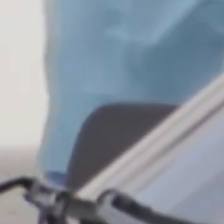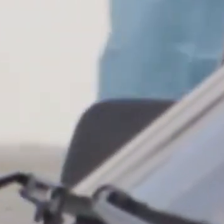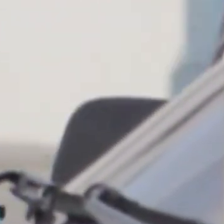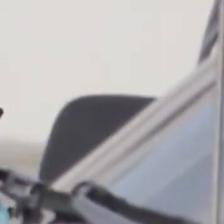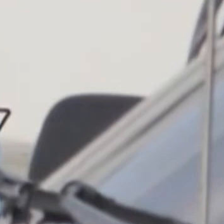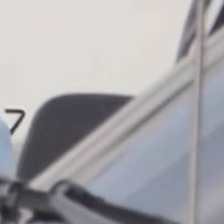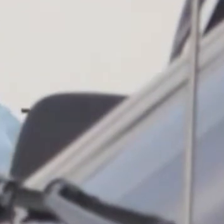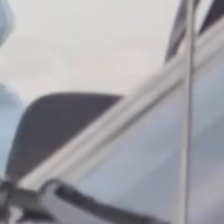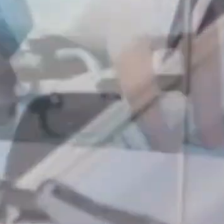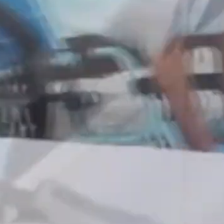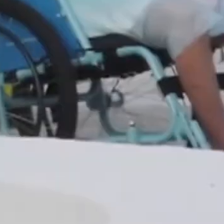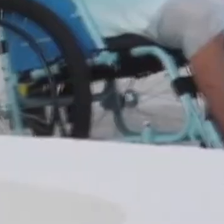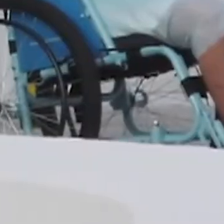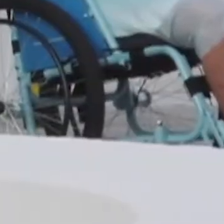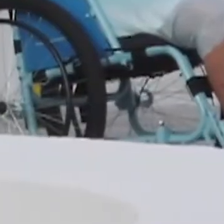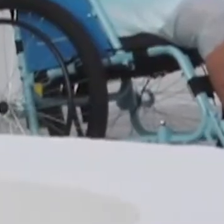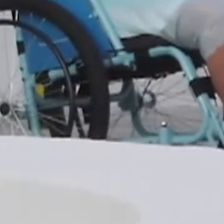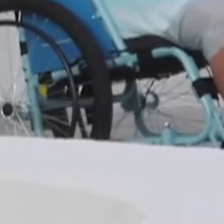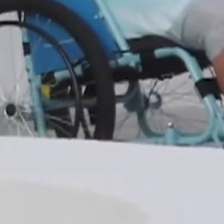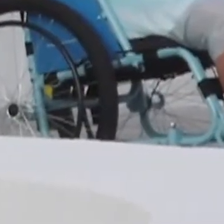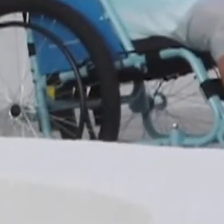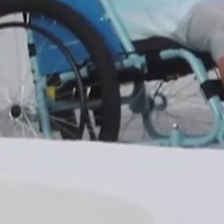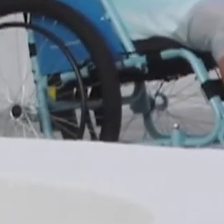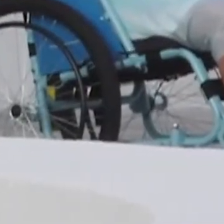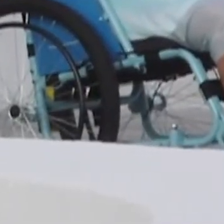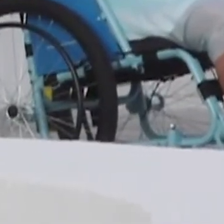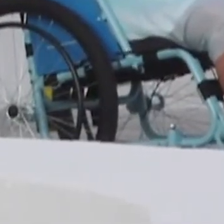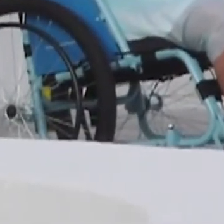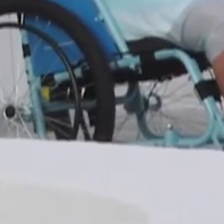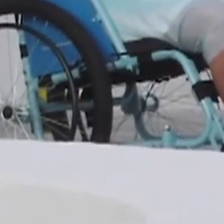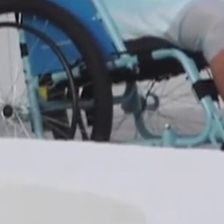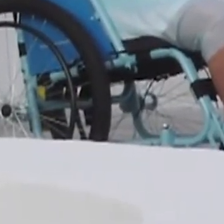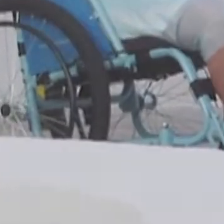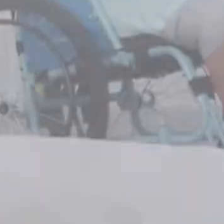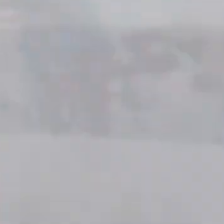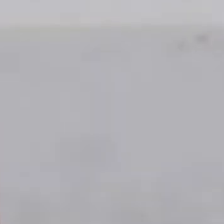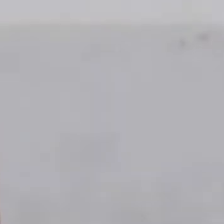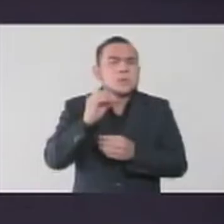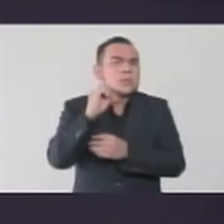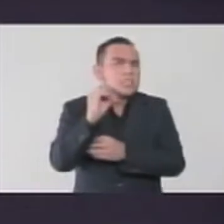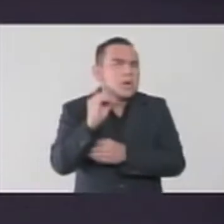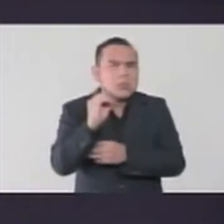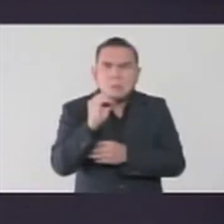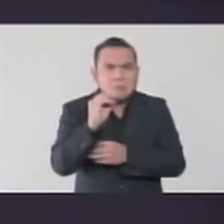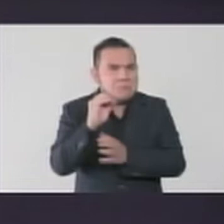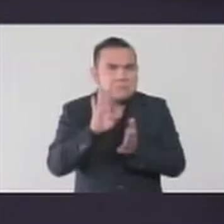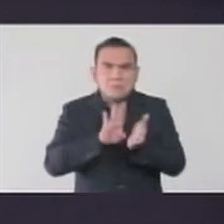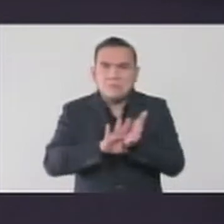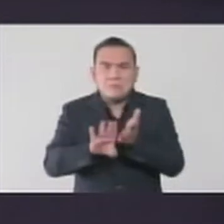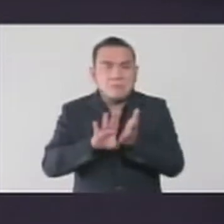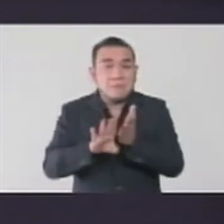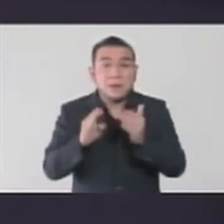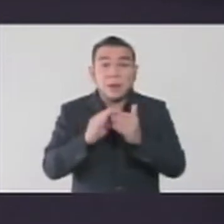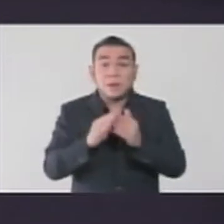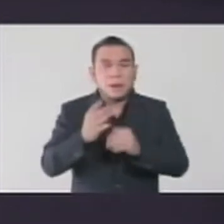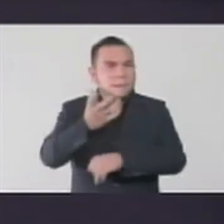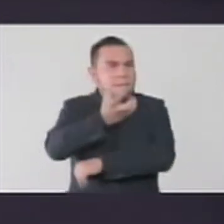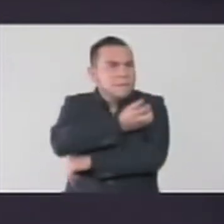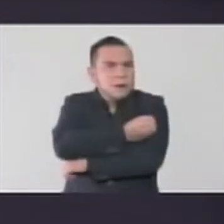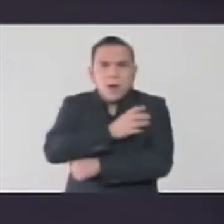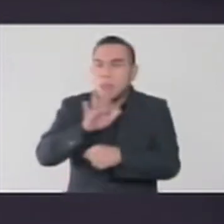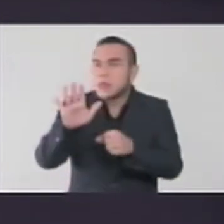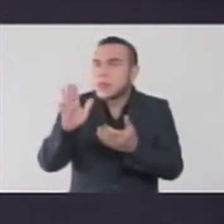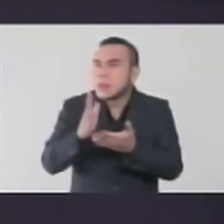de 50 años y no tendrá un costo para la población de igual manera la vacuna no va a costar nada